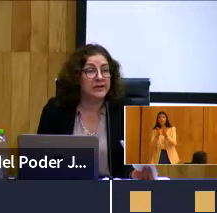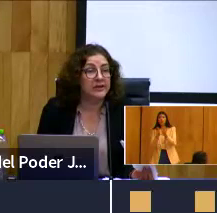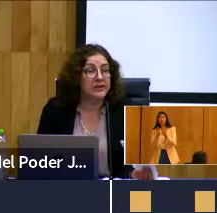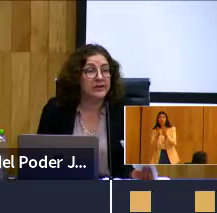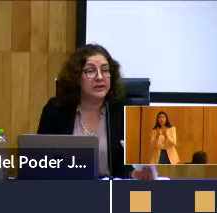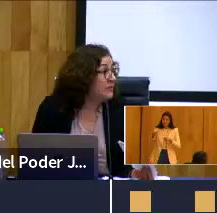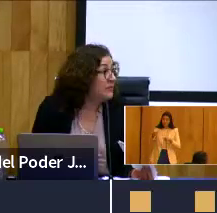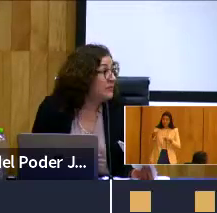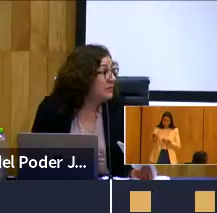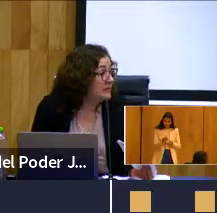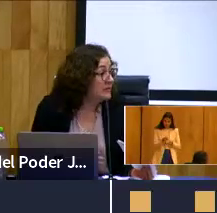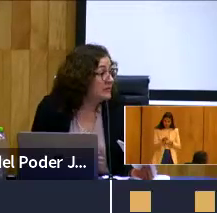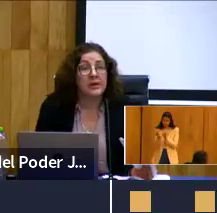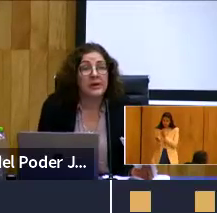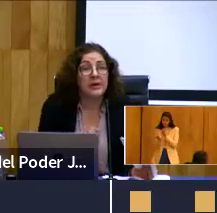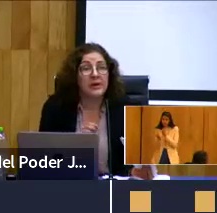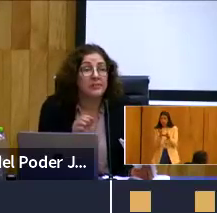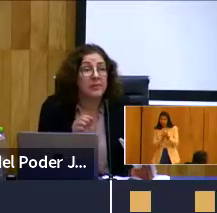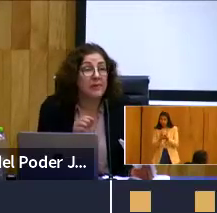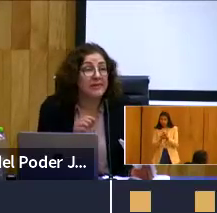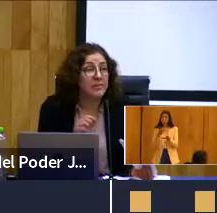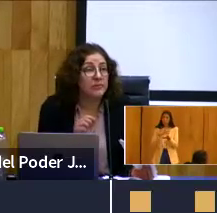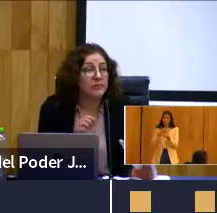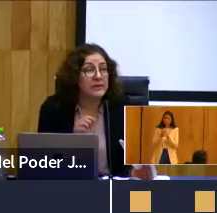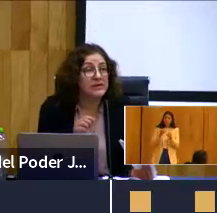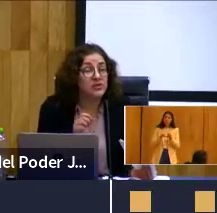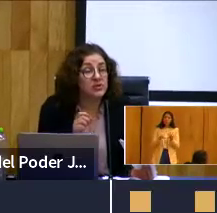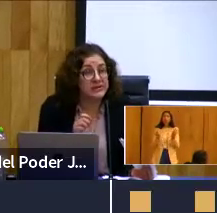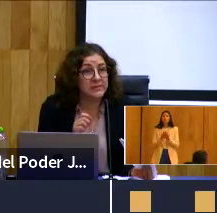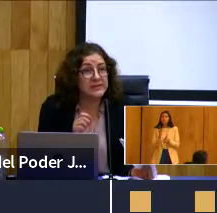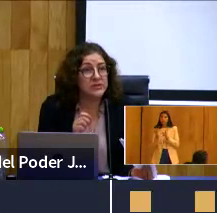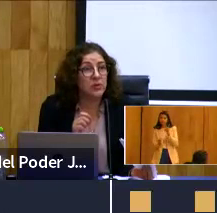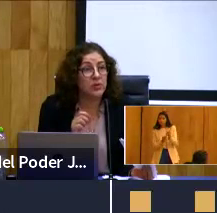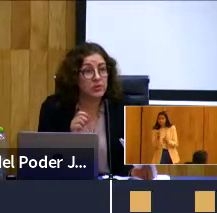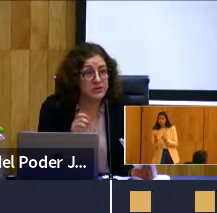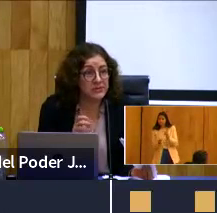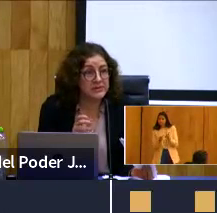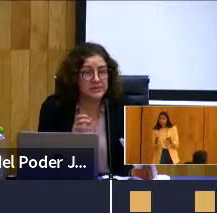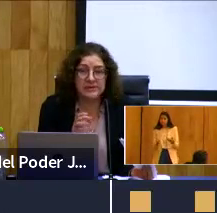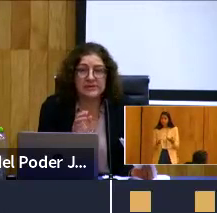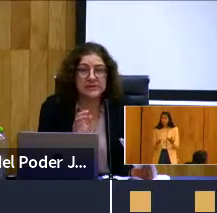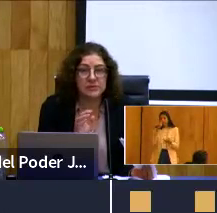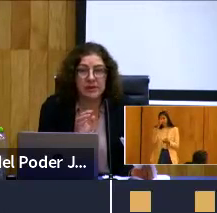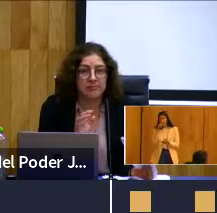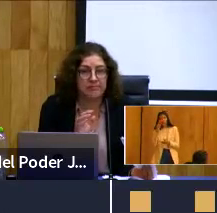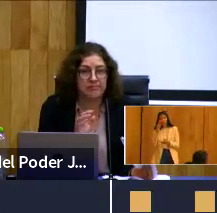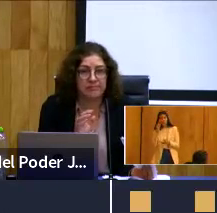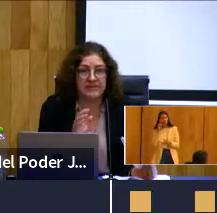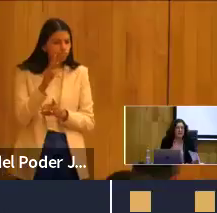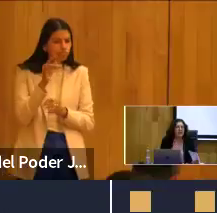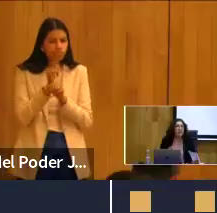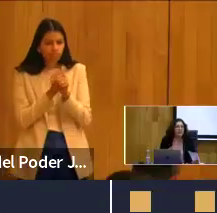directo, obtener información a base de preguntas sugestivas o conclusivas, y esa es